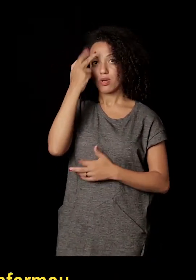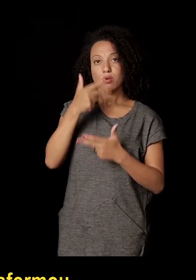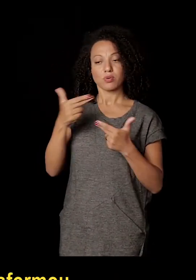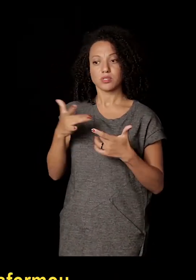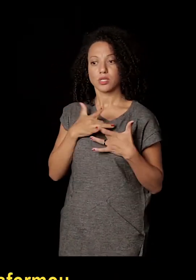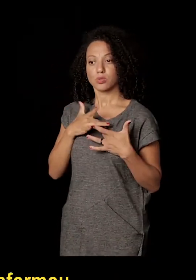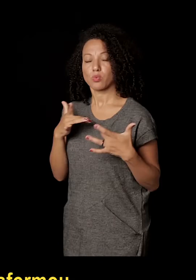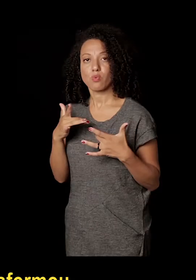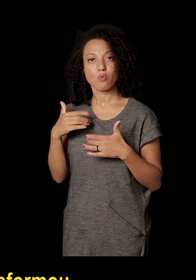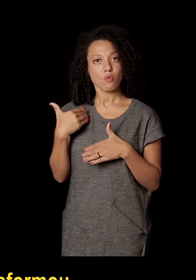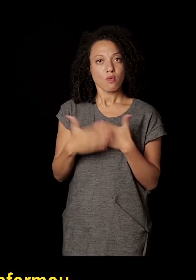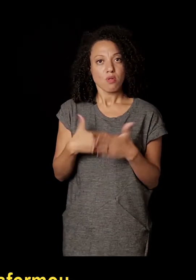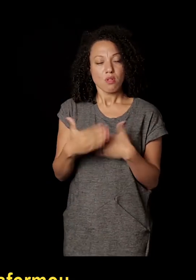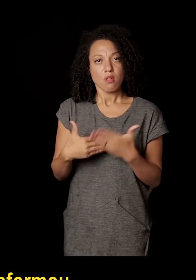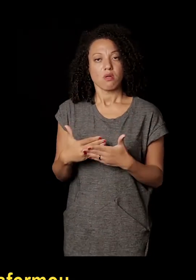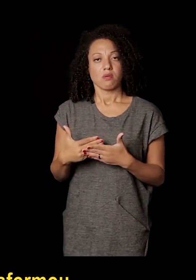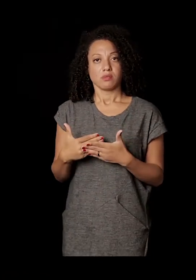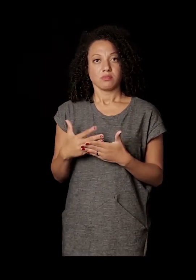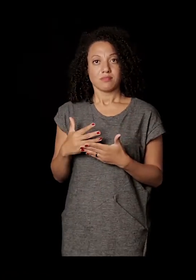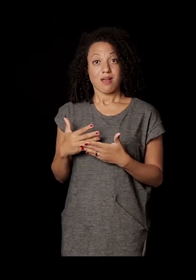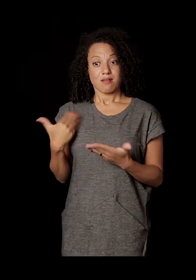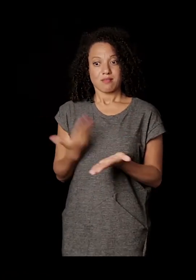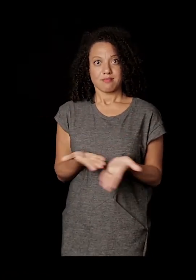nos tocó, que nos hizo lo que somos.